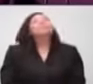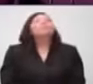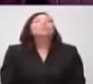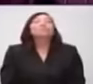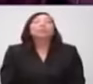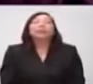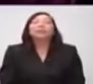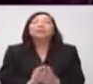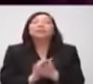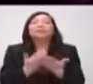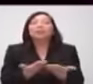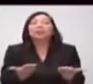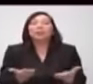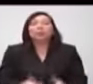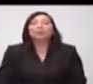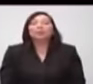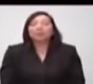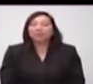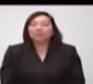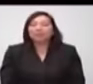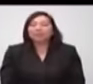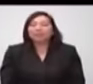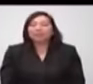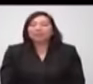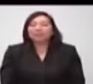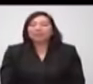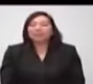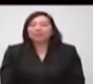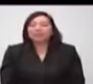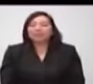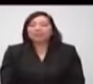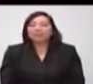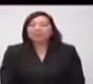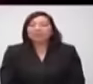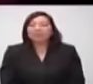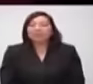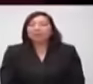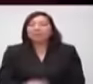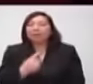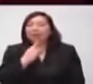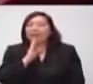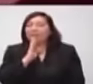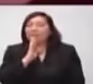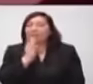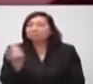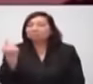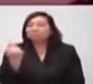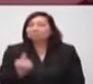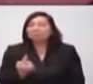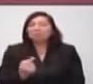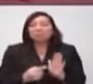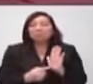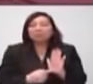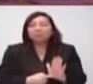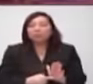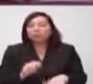Muy buenos días, presidente, señores congresistas. Bien, estamos acá para hacer una pequeña